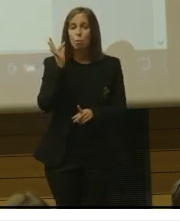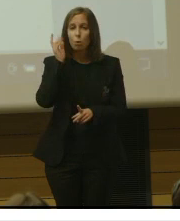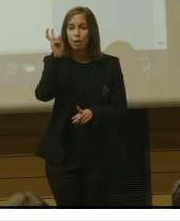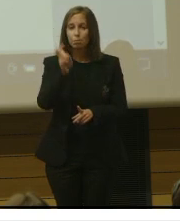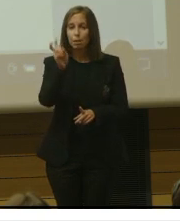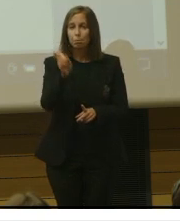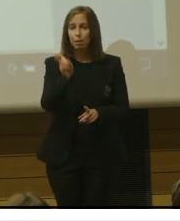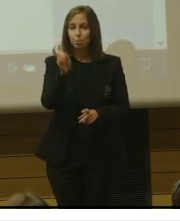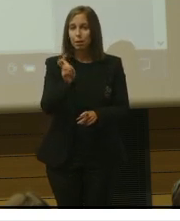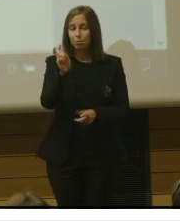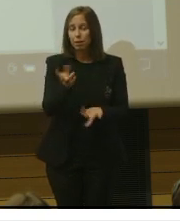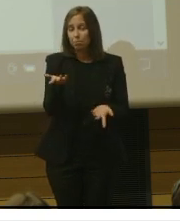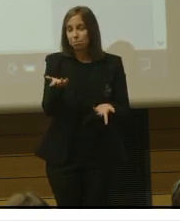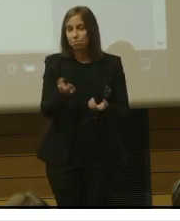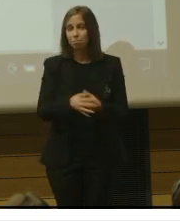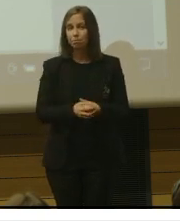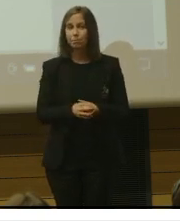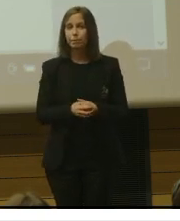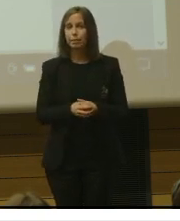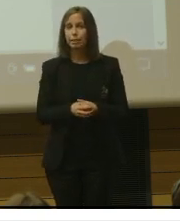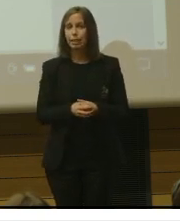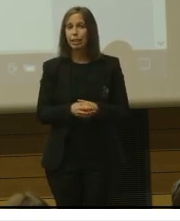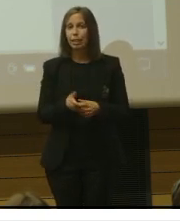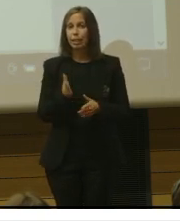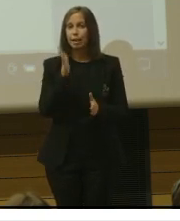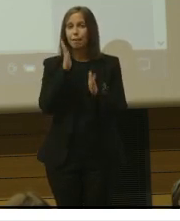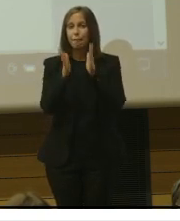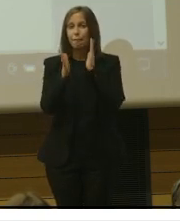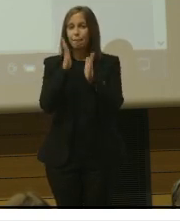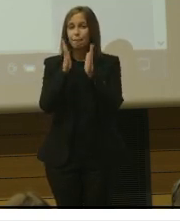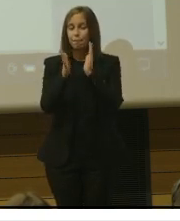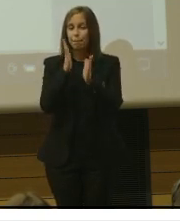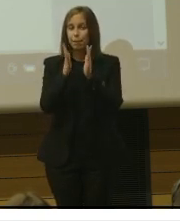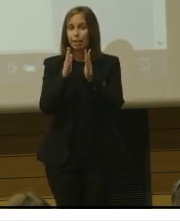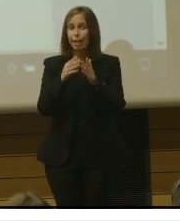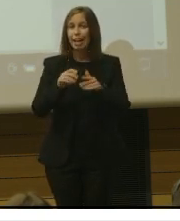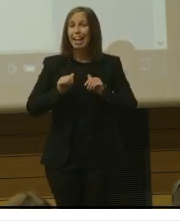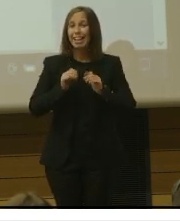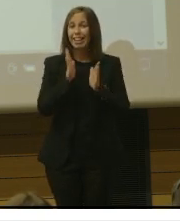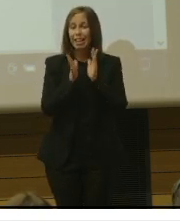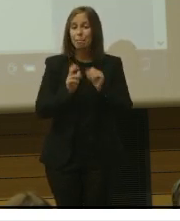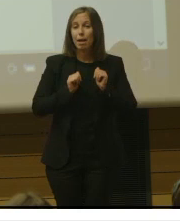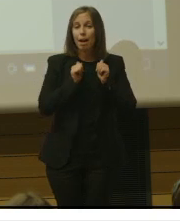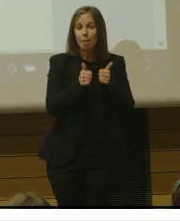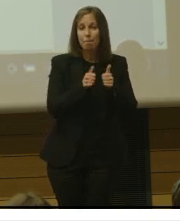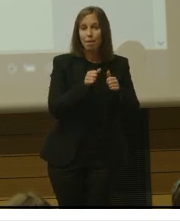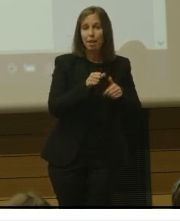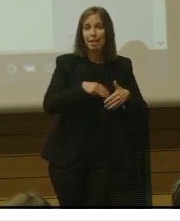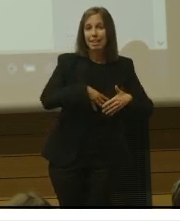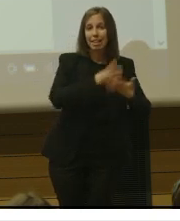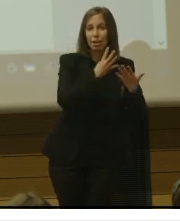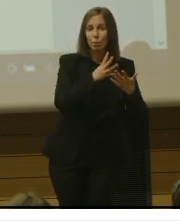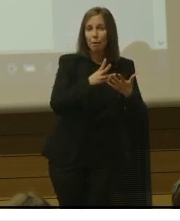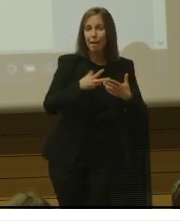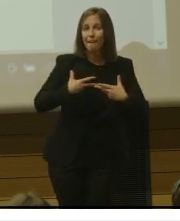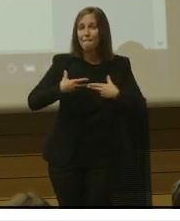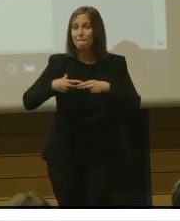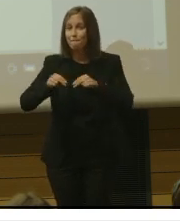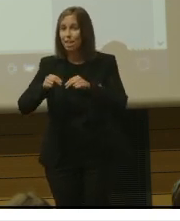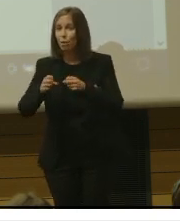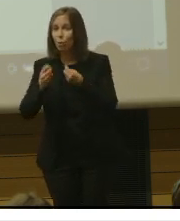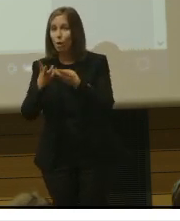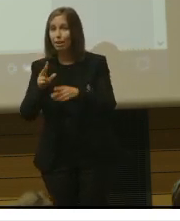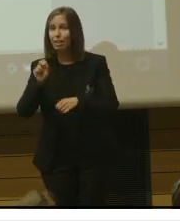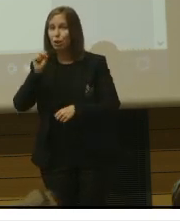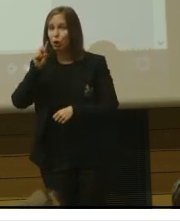lleguen a empezar, ¿no? Finalizan la terapia solamente 12 de esas 19 que inician, de nuevo es un porcentaje muy escaso, ¿no?